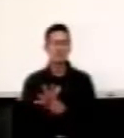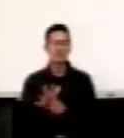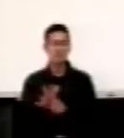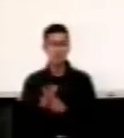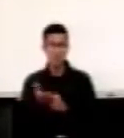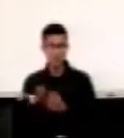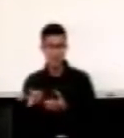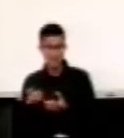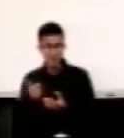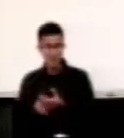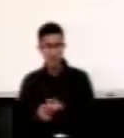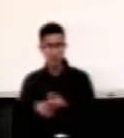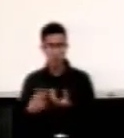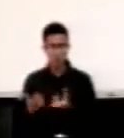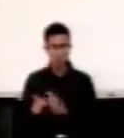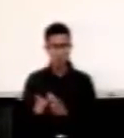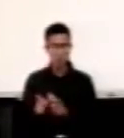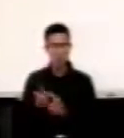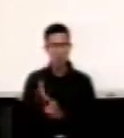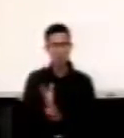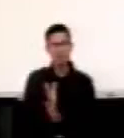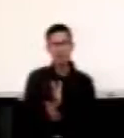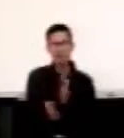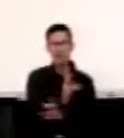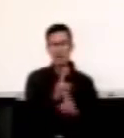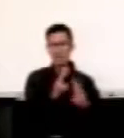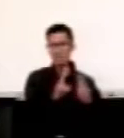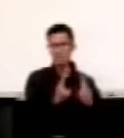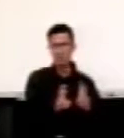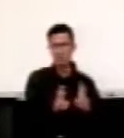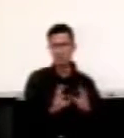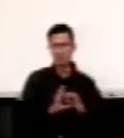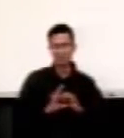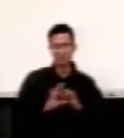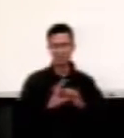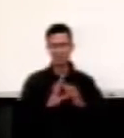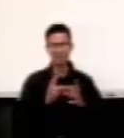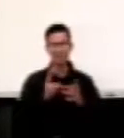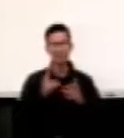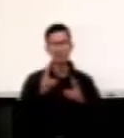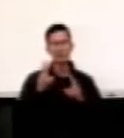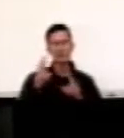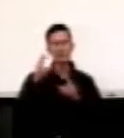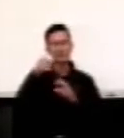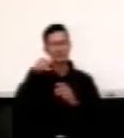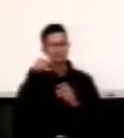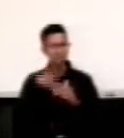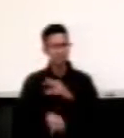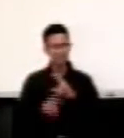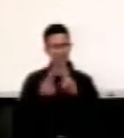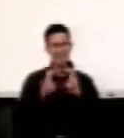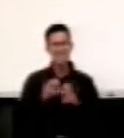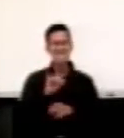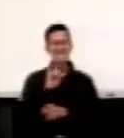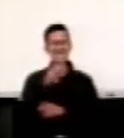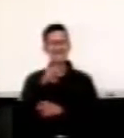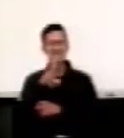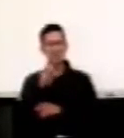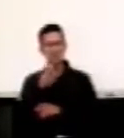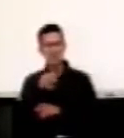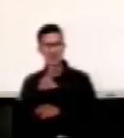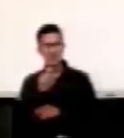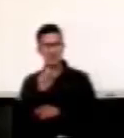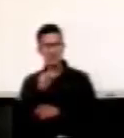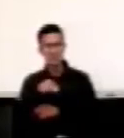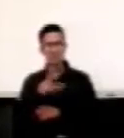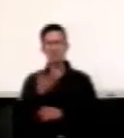de los partidos políticos hasta temas tan complejos como la institucionalización, la polarización ideológica, pero